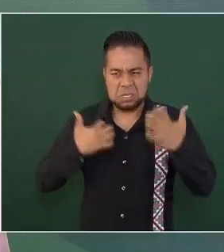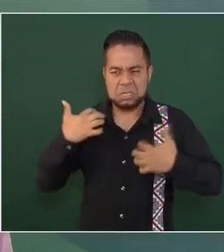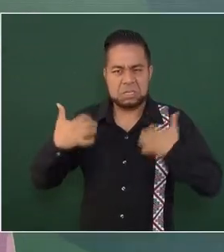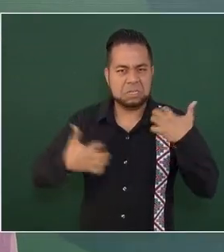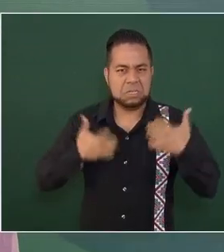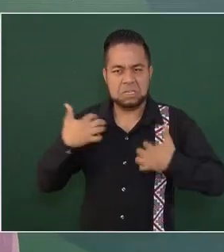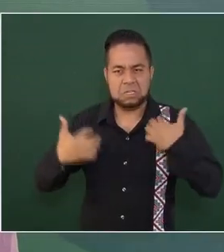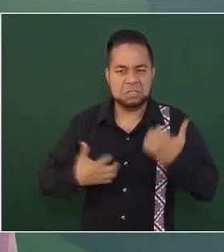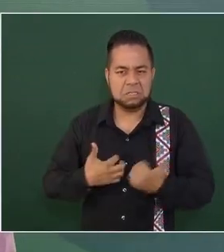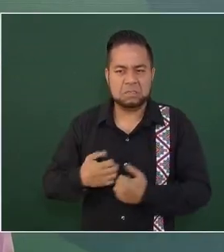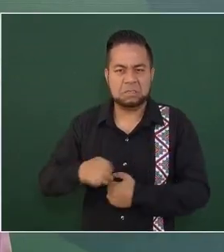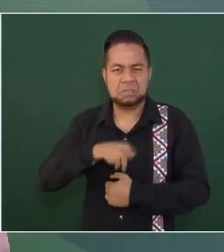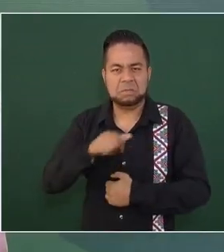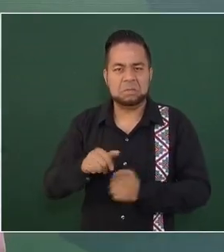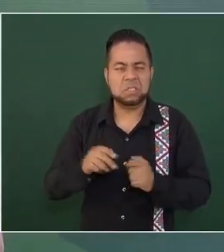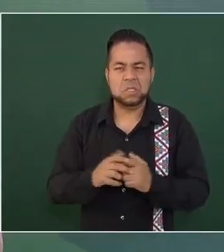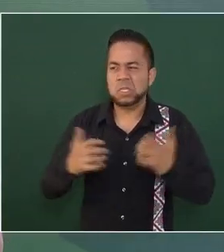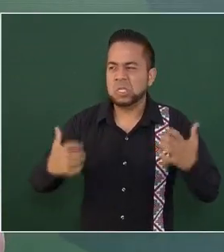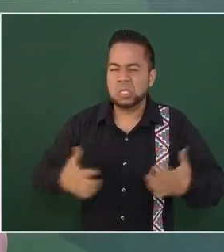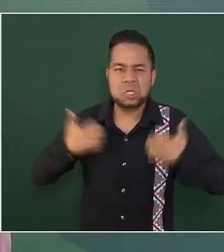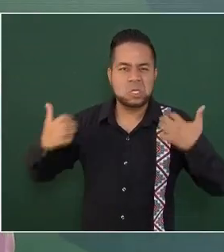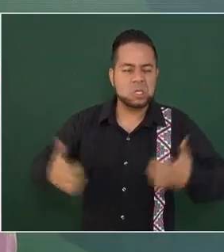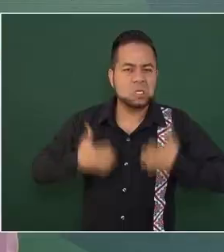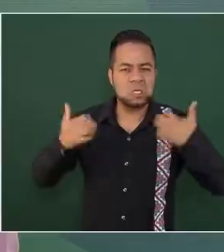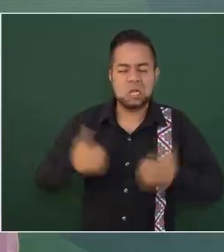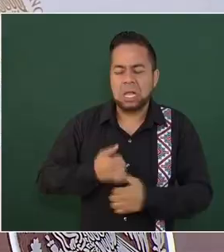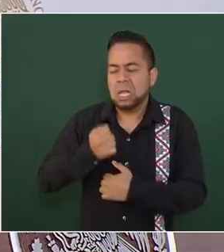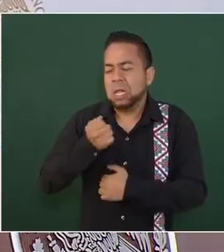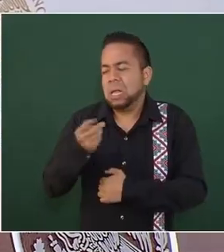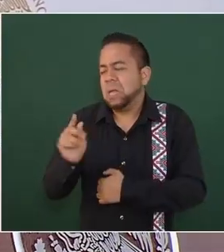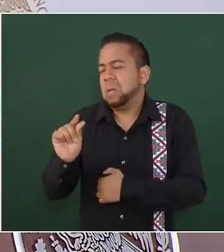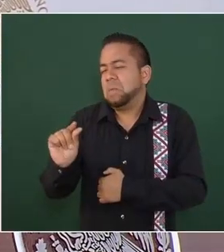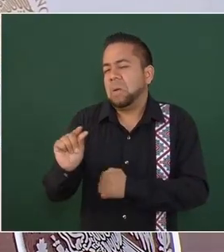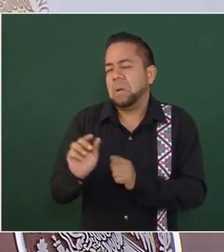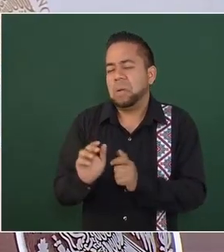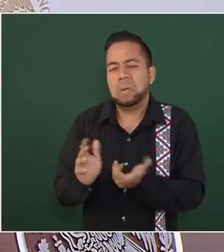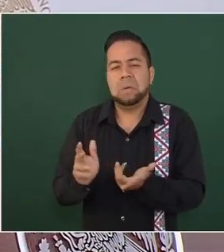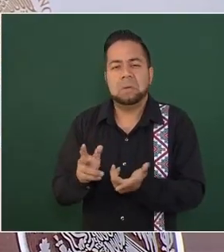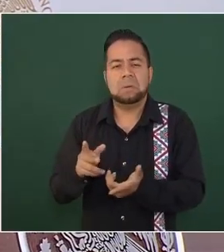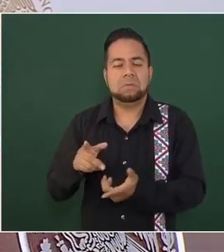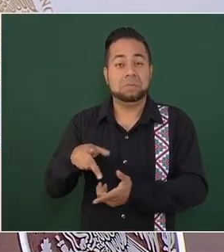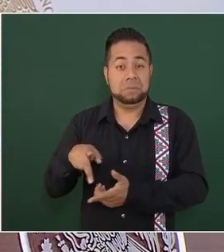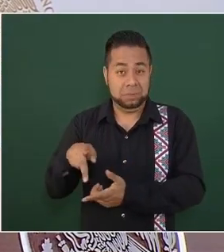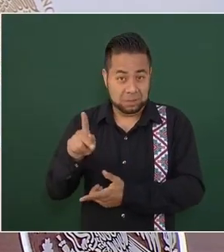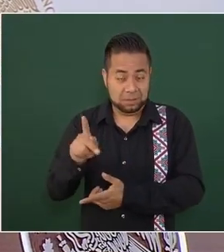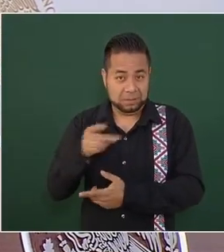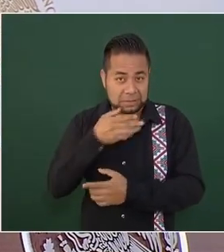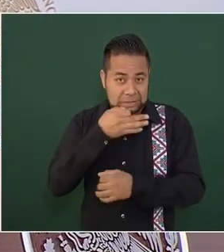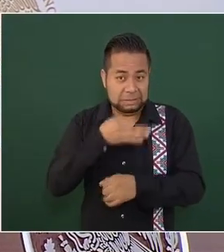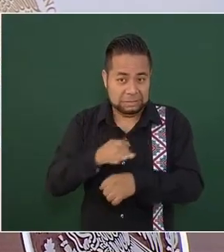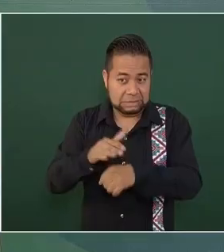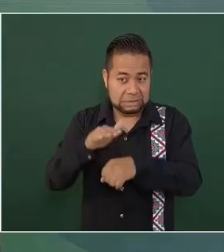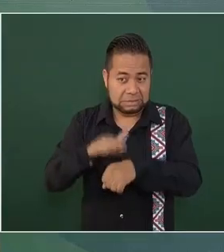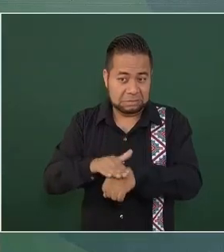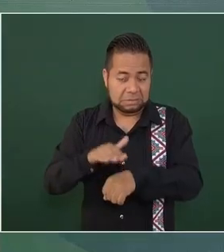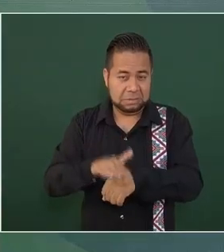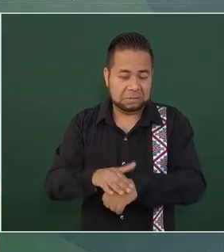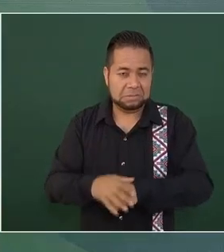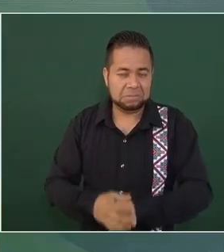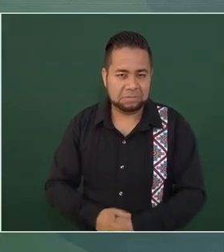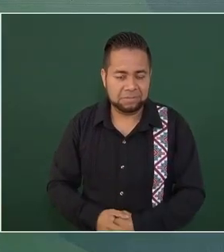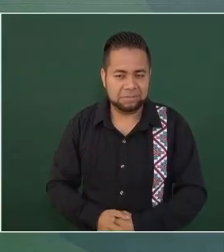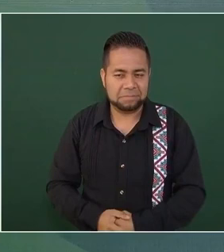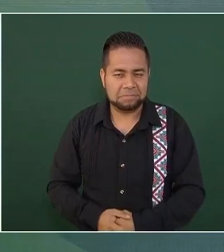hasta andar ahí de corajudos pero por lo general no pasa